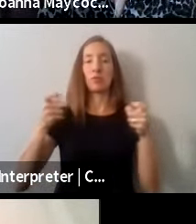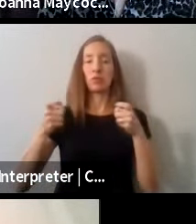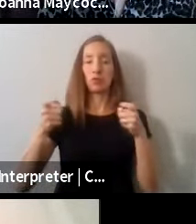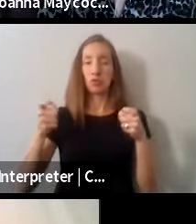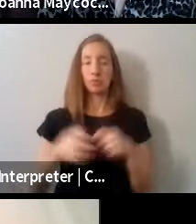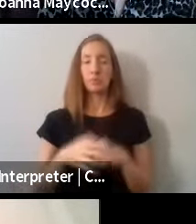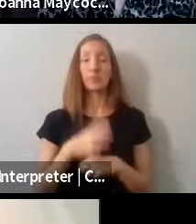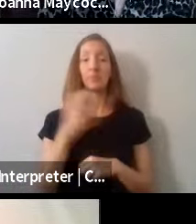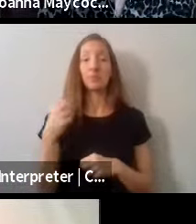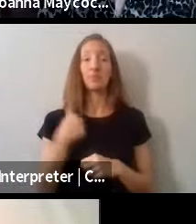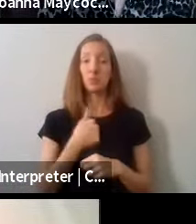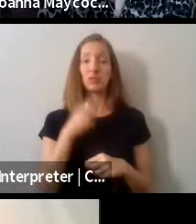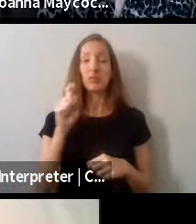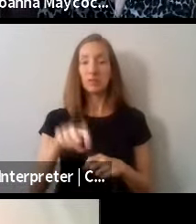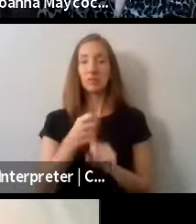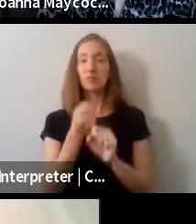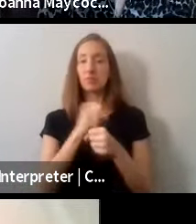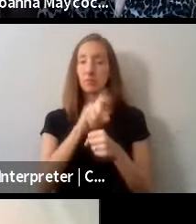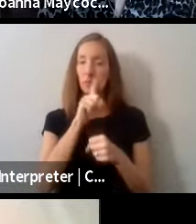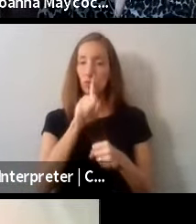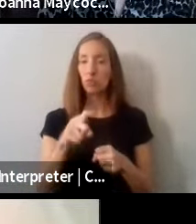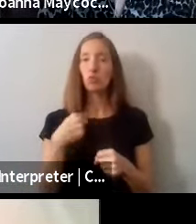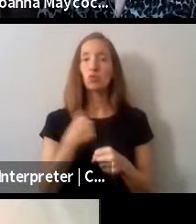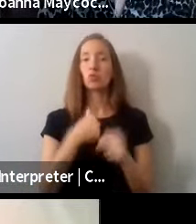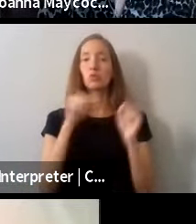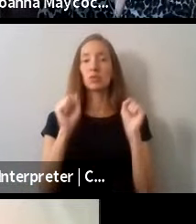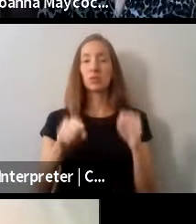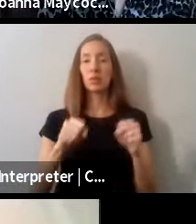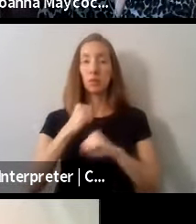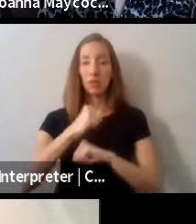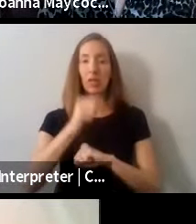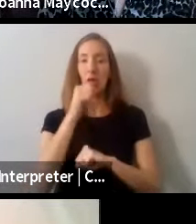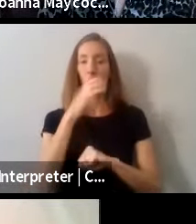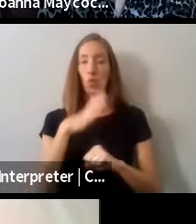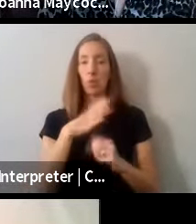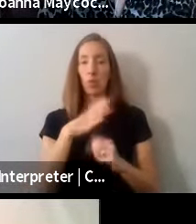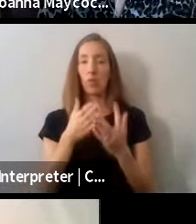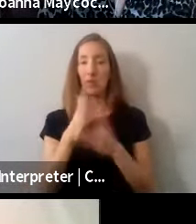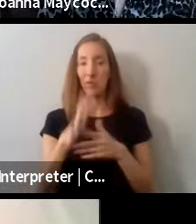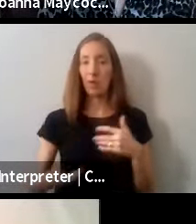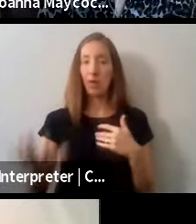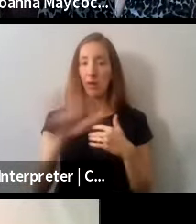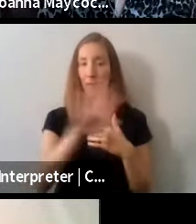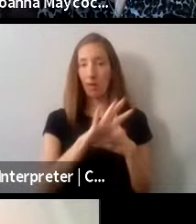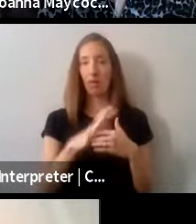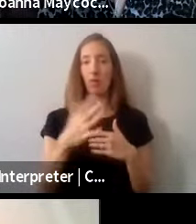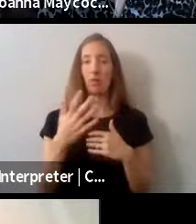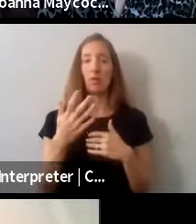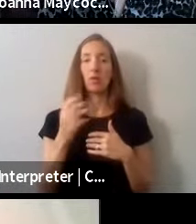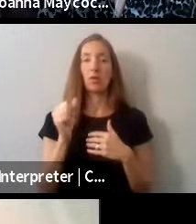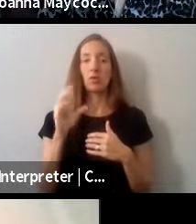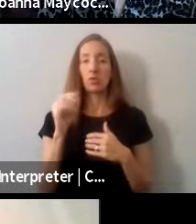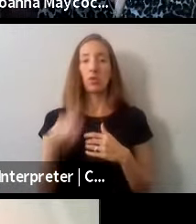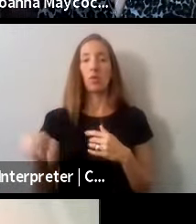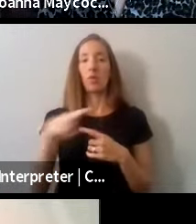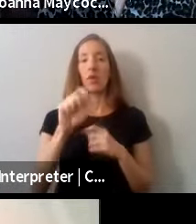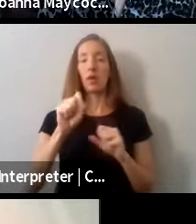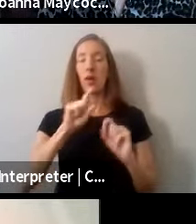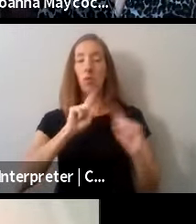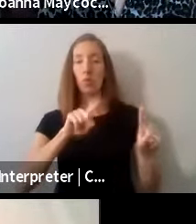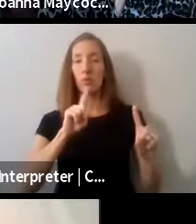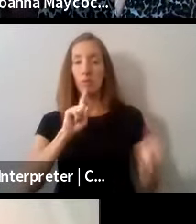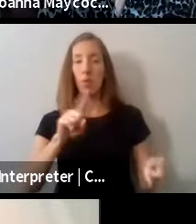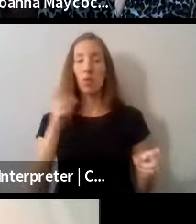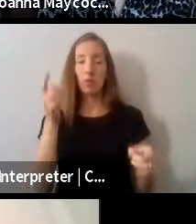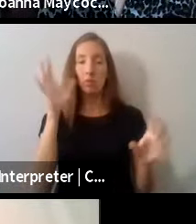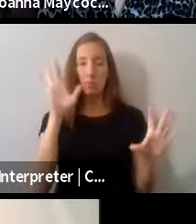delito y se ratifiquen por el sistema de justicia para garantizar la protección de las víctimas. La Fiscalía